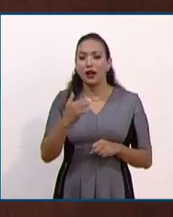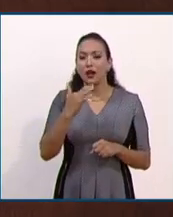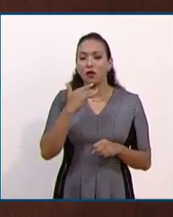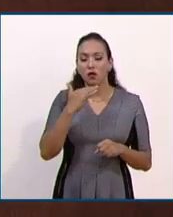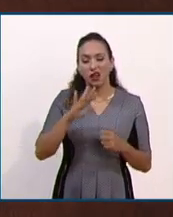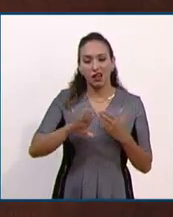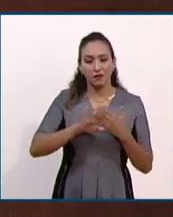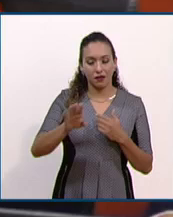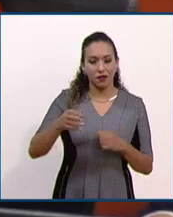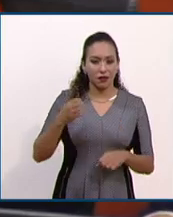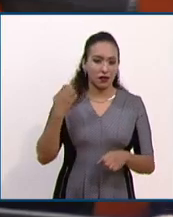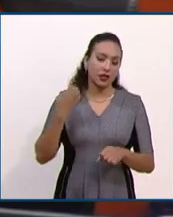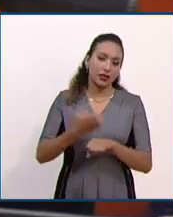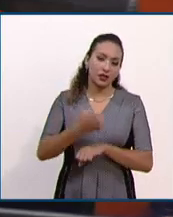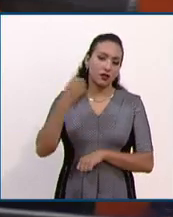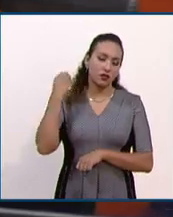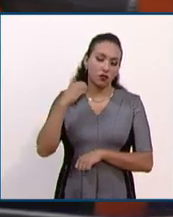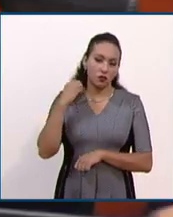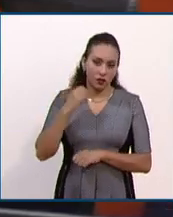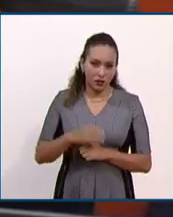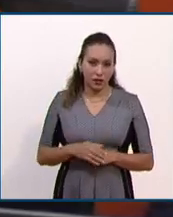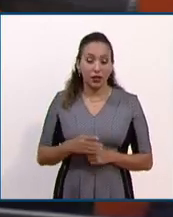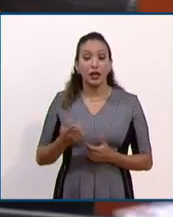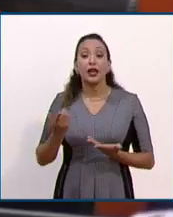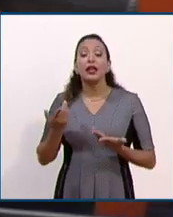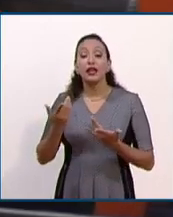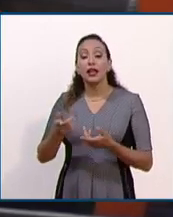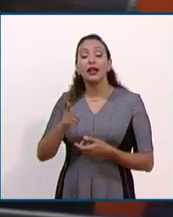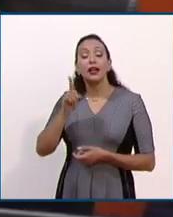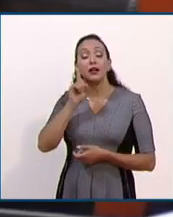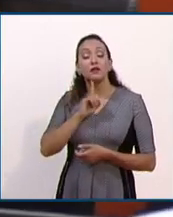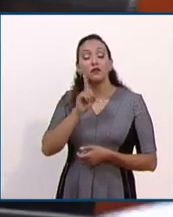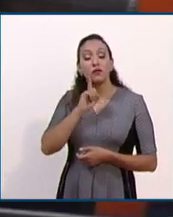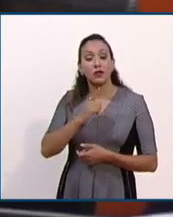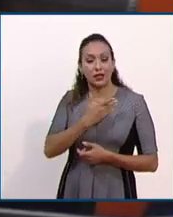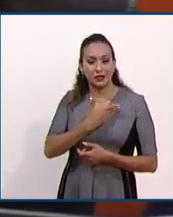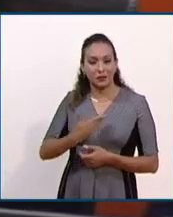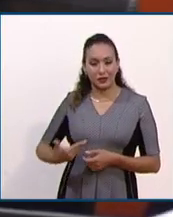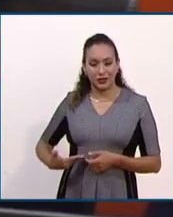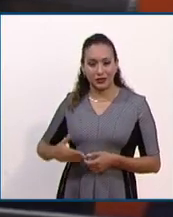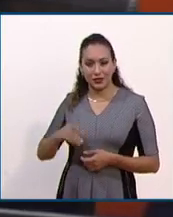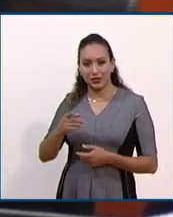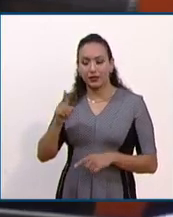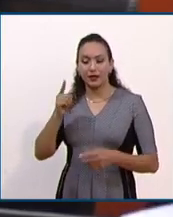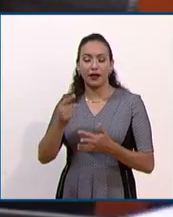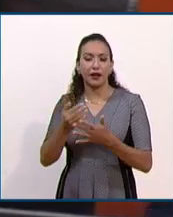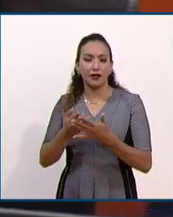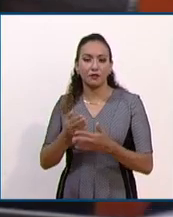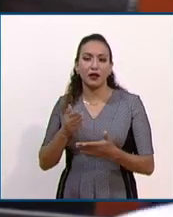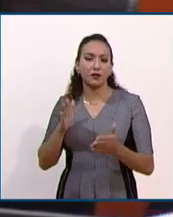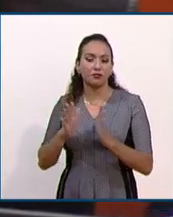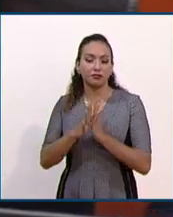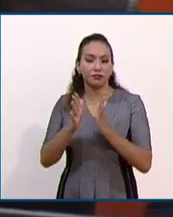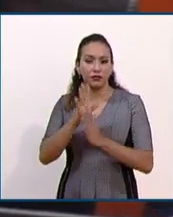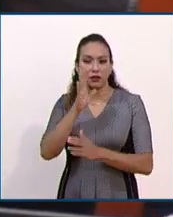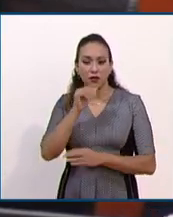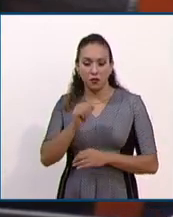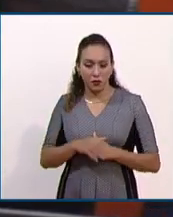Oaxaca, que había inhabilitado a la consejera presidenta del Instituto Electoral y de Participación Ciudadana